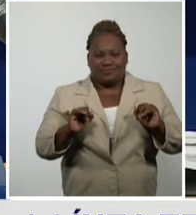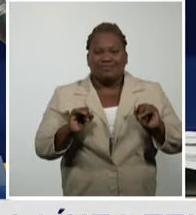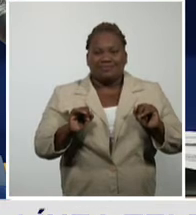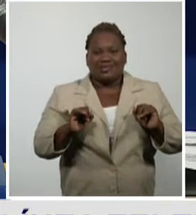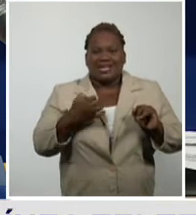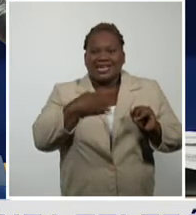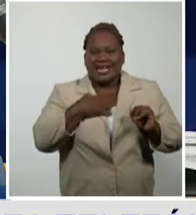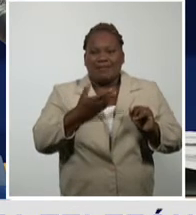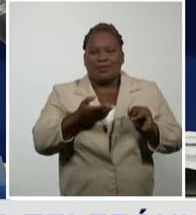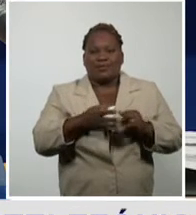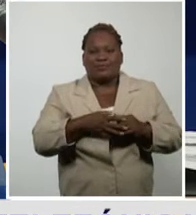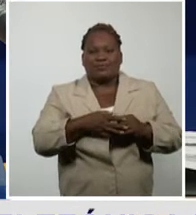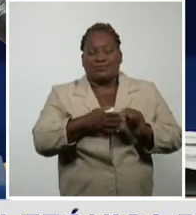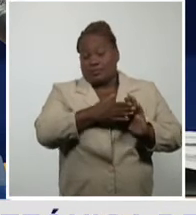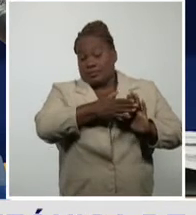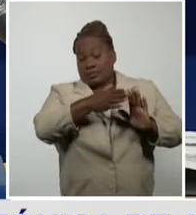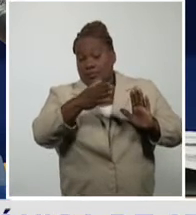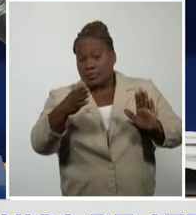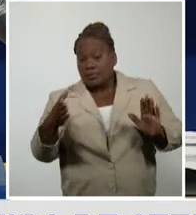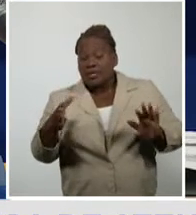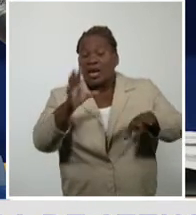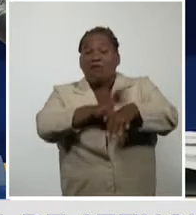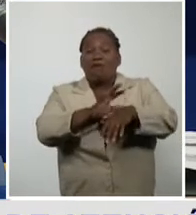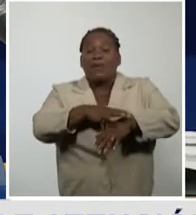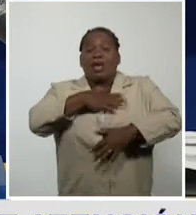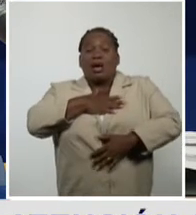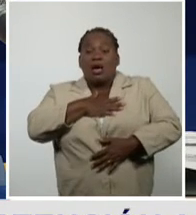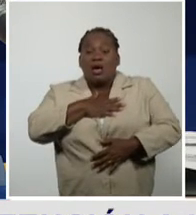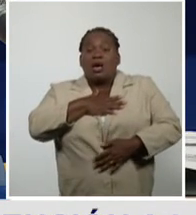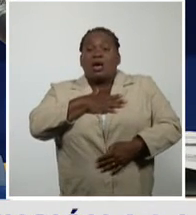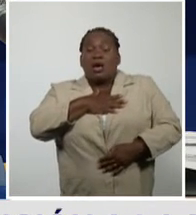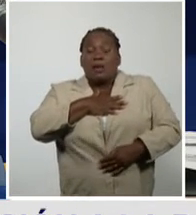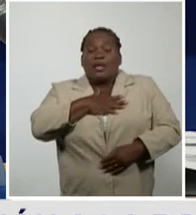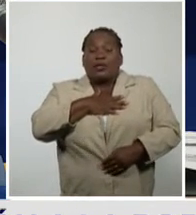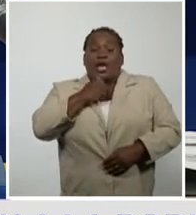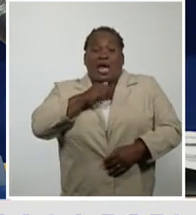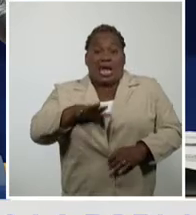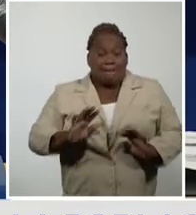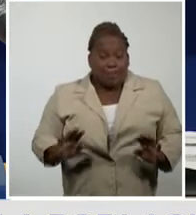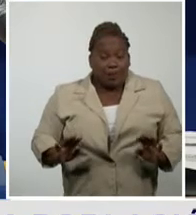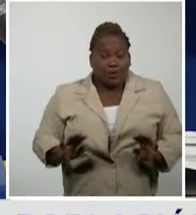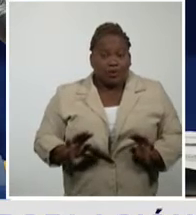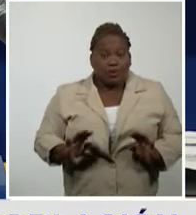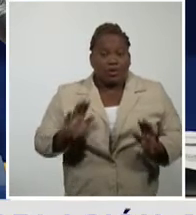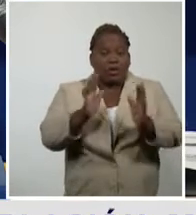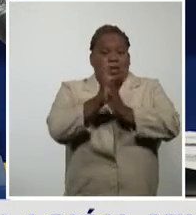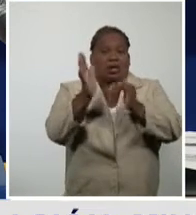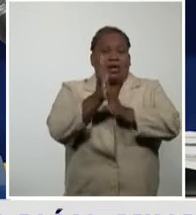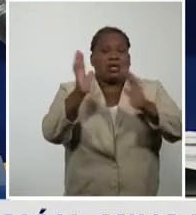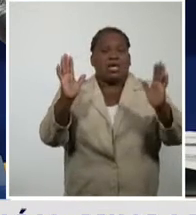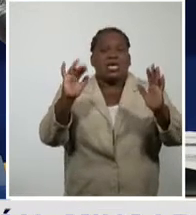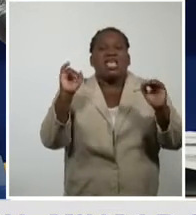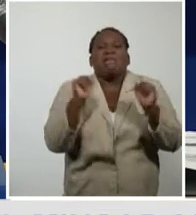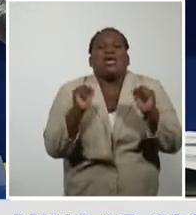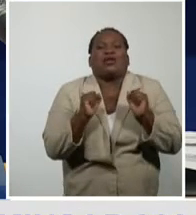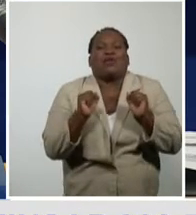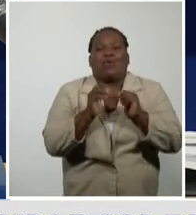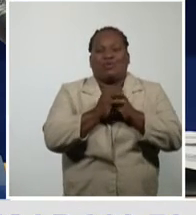época. Las enfermedades respiratorias, para coger otro ejemplo, pues es en la época invernal.